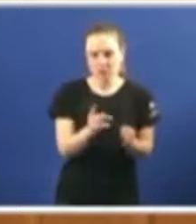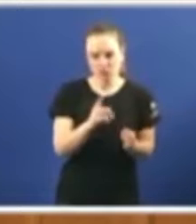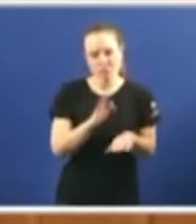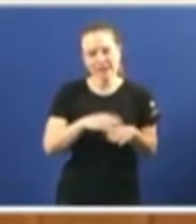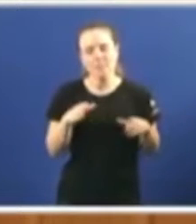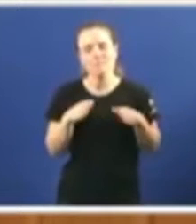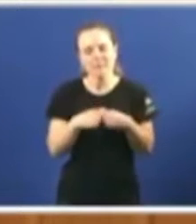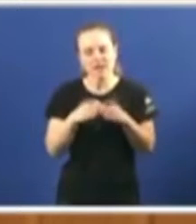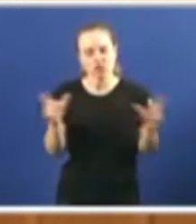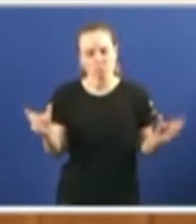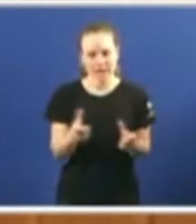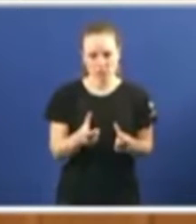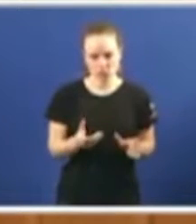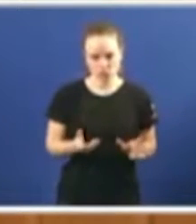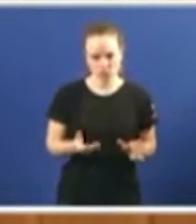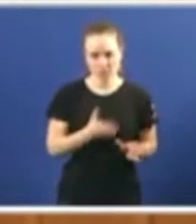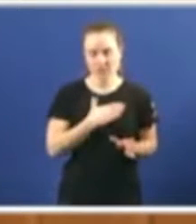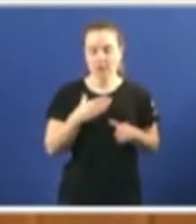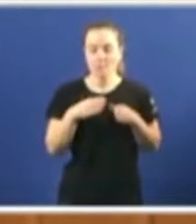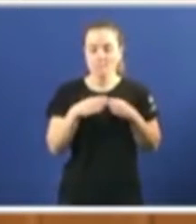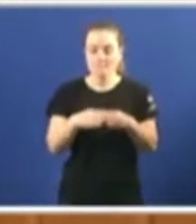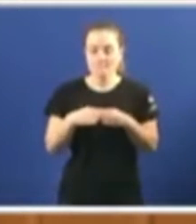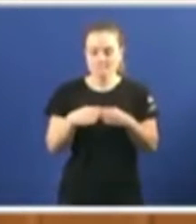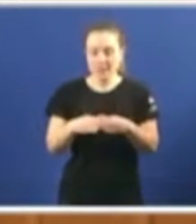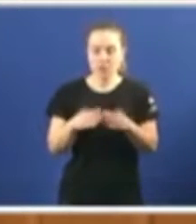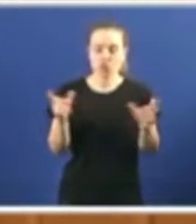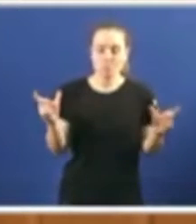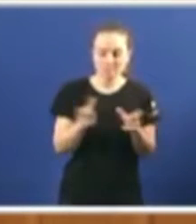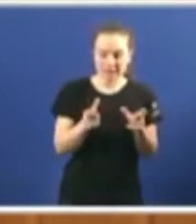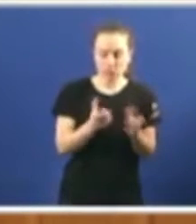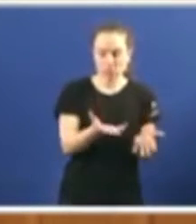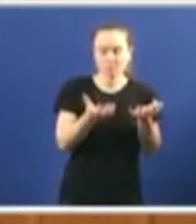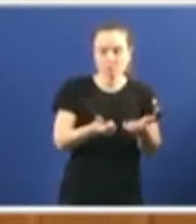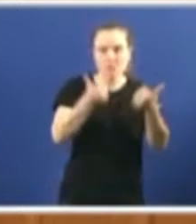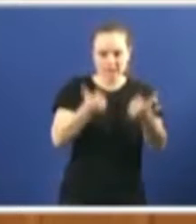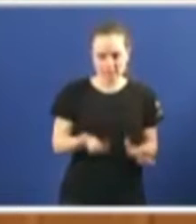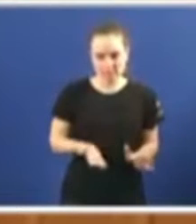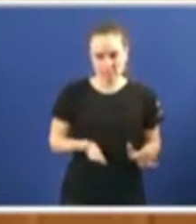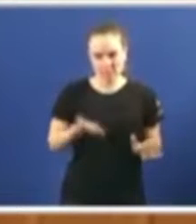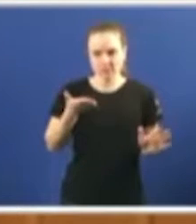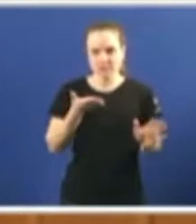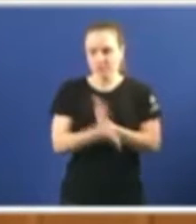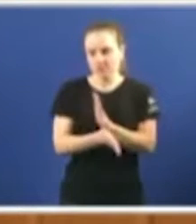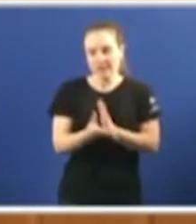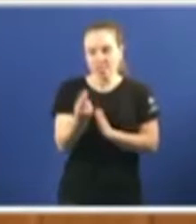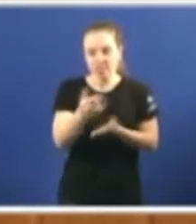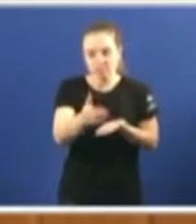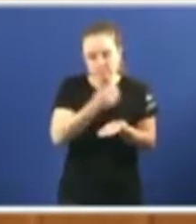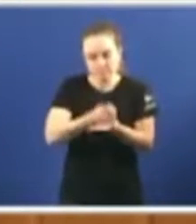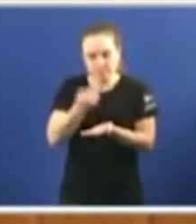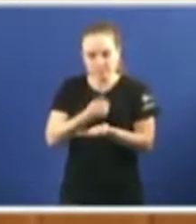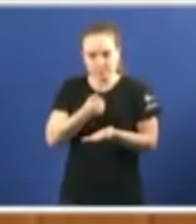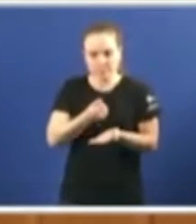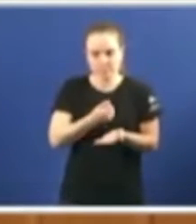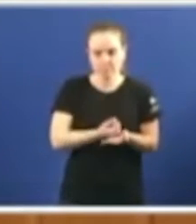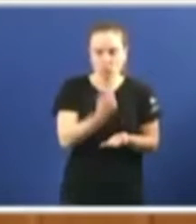e concentrar en menos barcos o esforzo pesqueiro e o beneficio, o que se traduce en concentración de capital, menos emprego